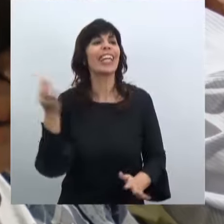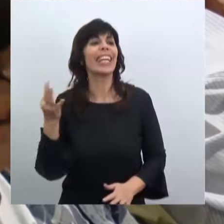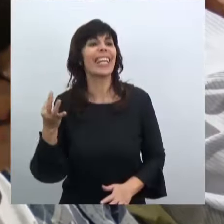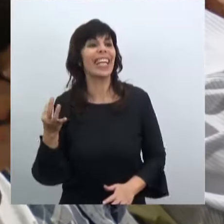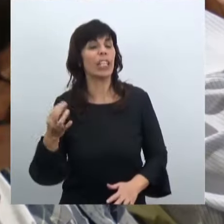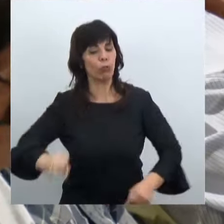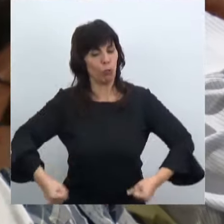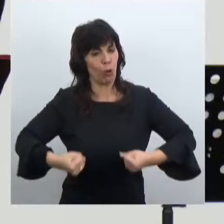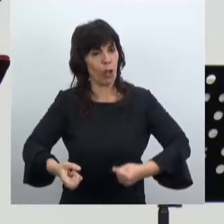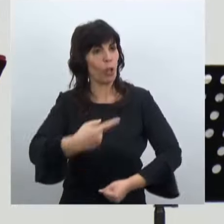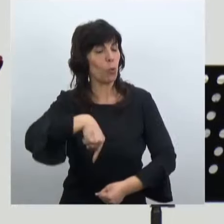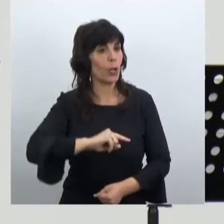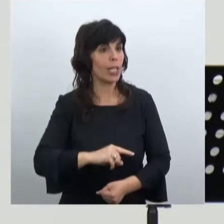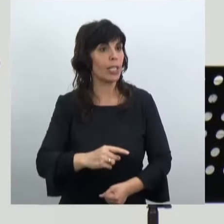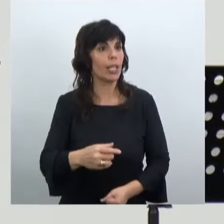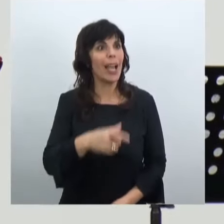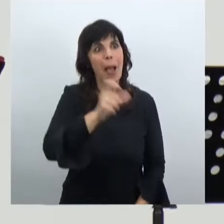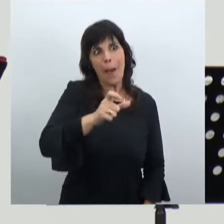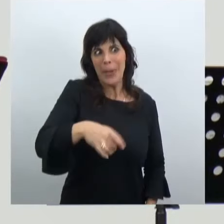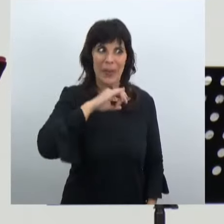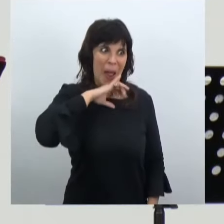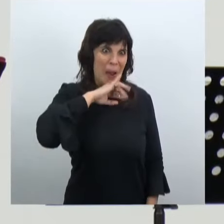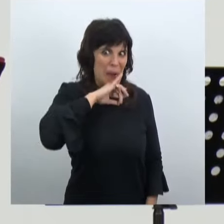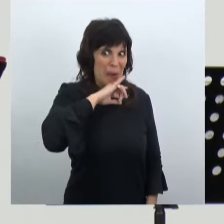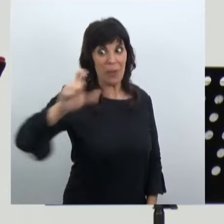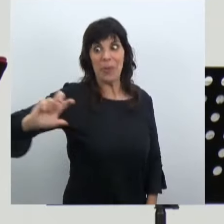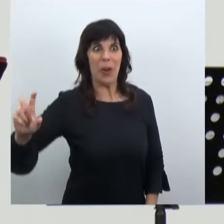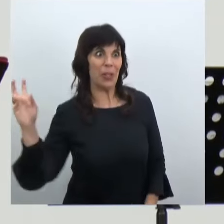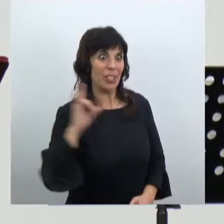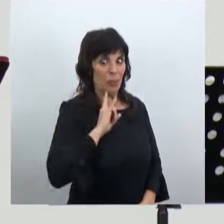¿Sabes que gente con gozo atrae a otros?